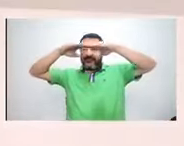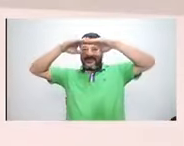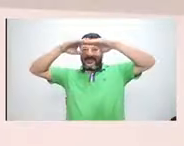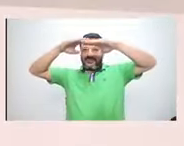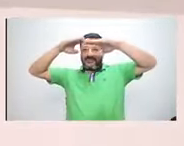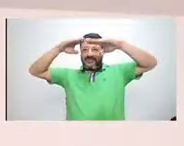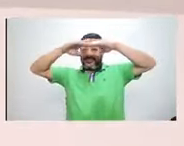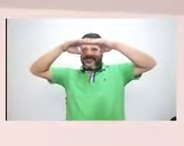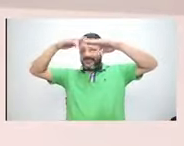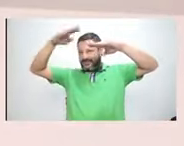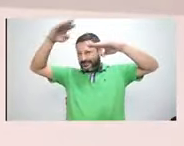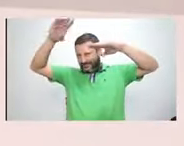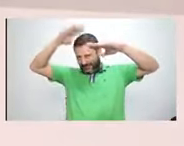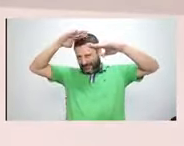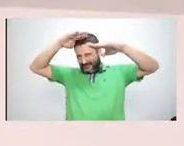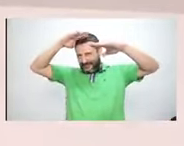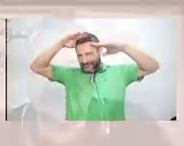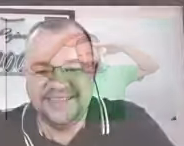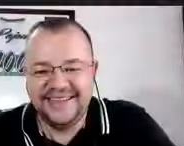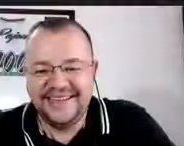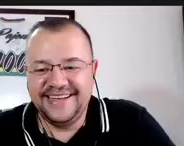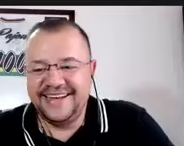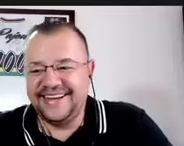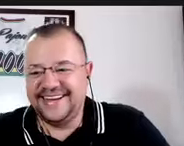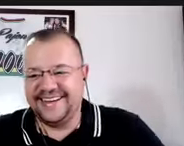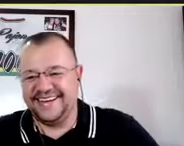camarote. Quedé ahí como un pollo.